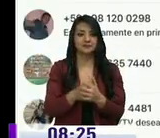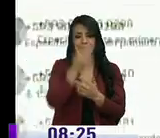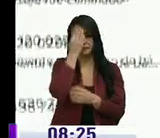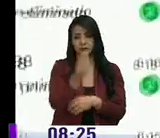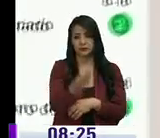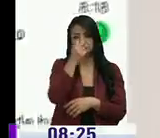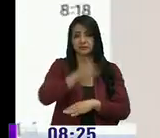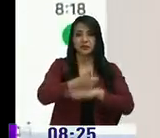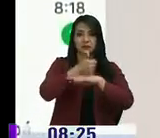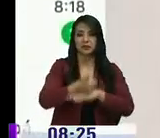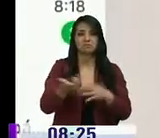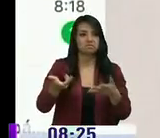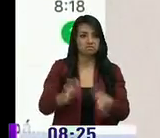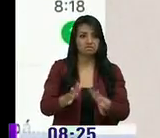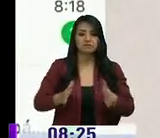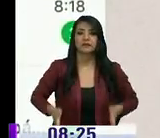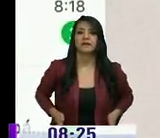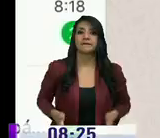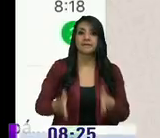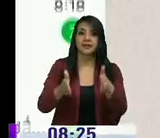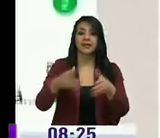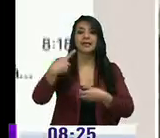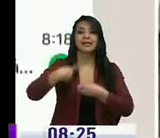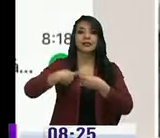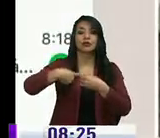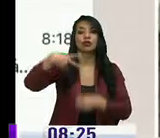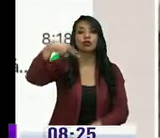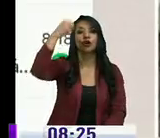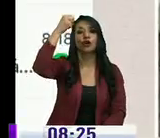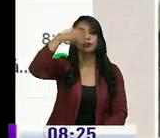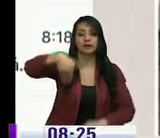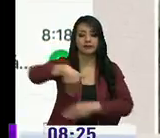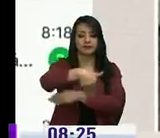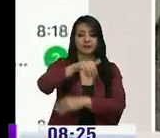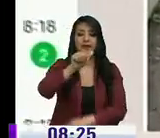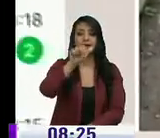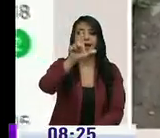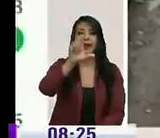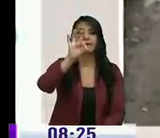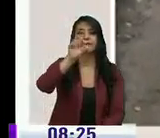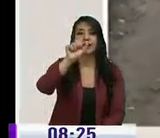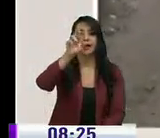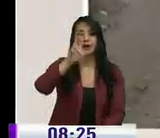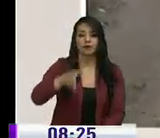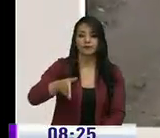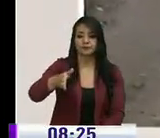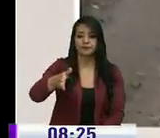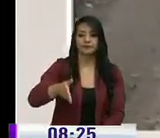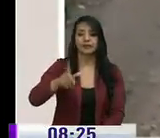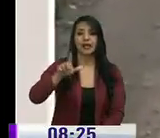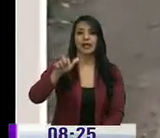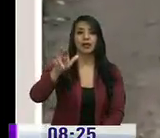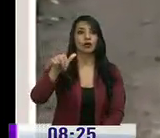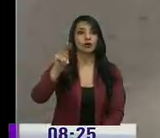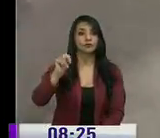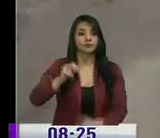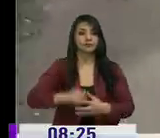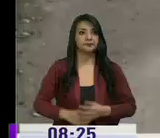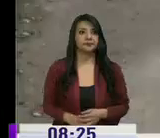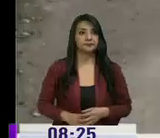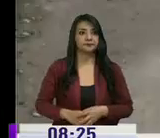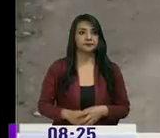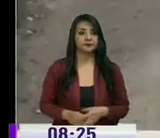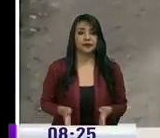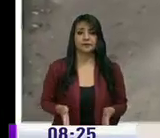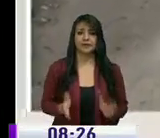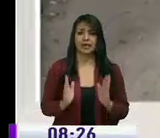no hacen nada, dice, por esta vía. Es en Quito Norte, la calle de Flavio Alfaro y Pedro Cieza de León. Vean cómo está esta pobre